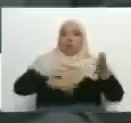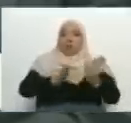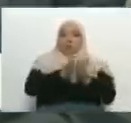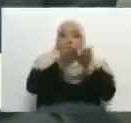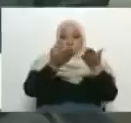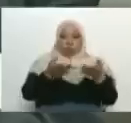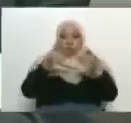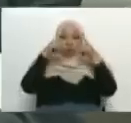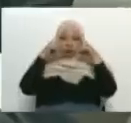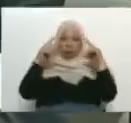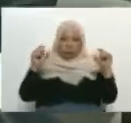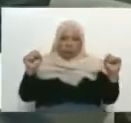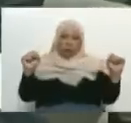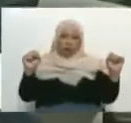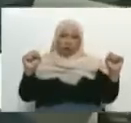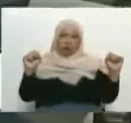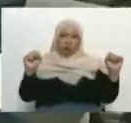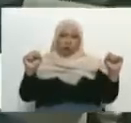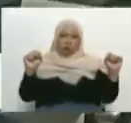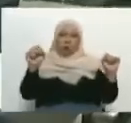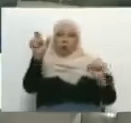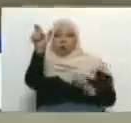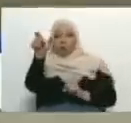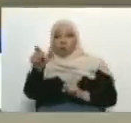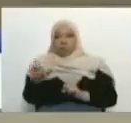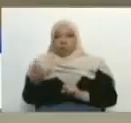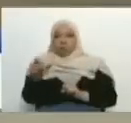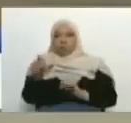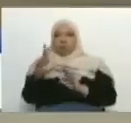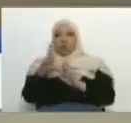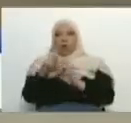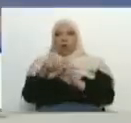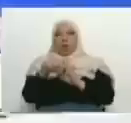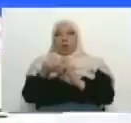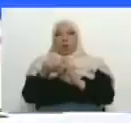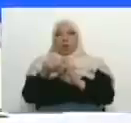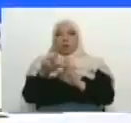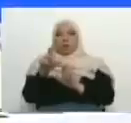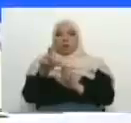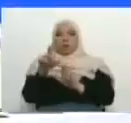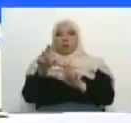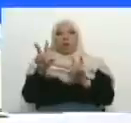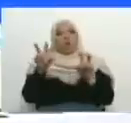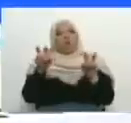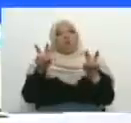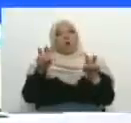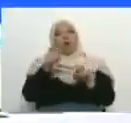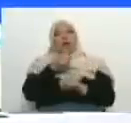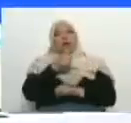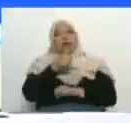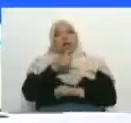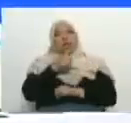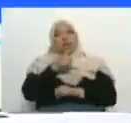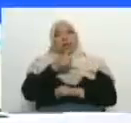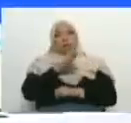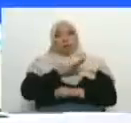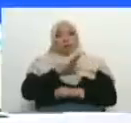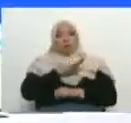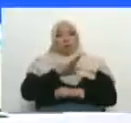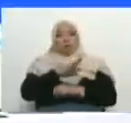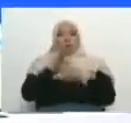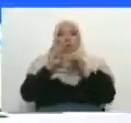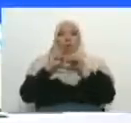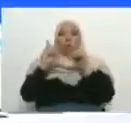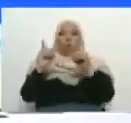experto especializado al ladrón este que se autodenominó y ellos